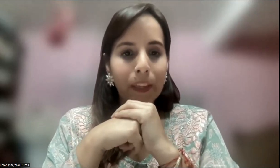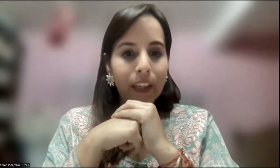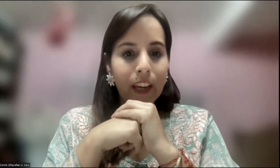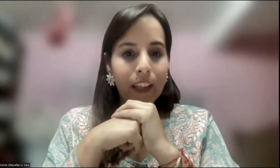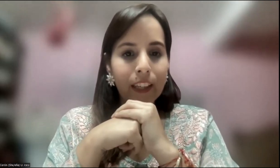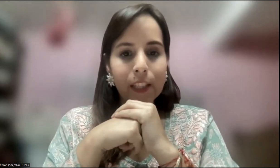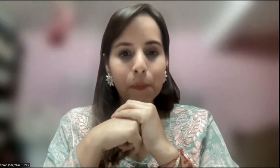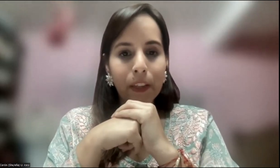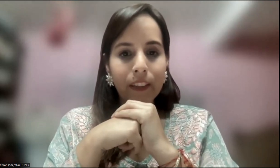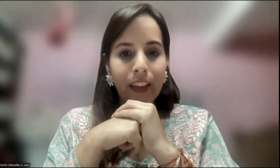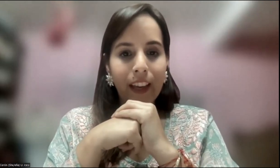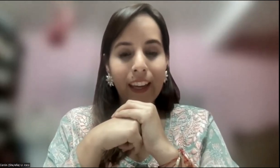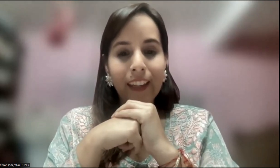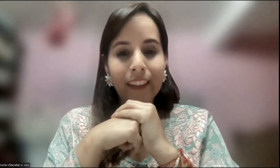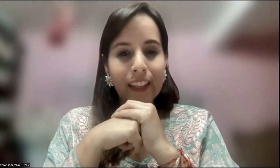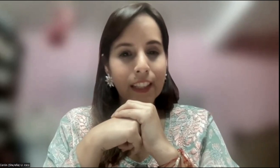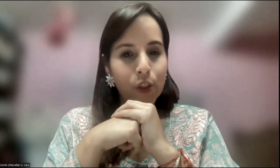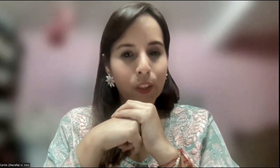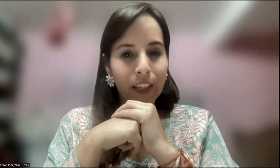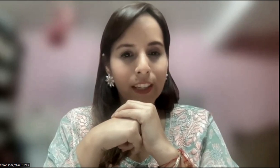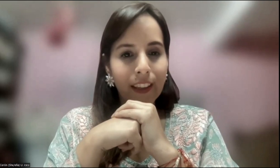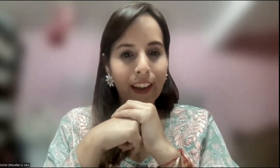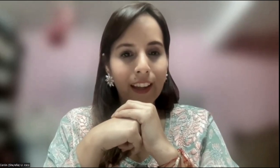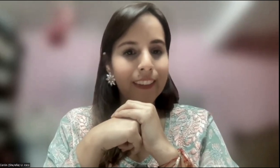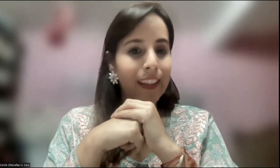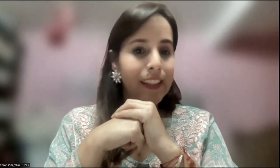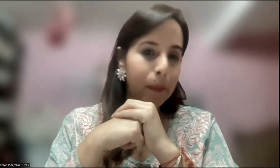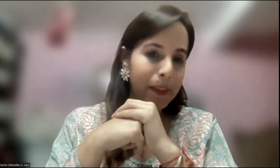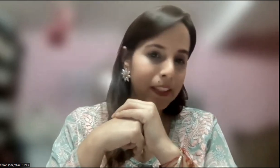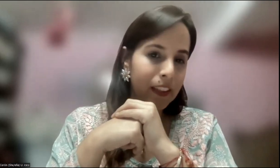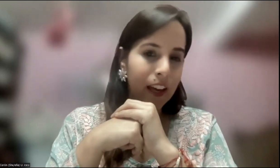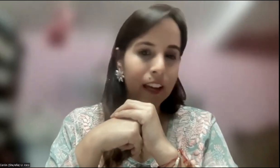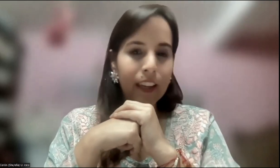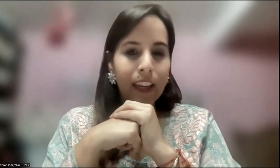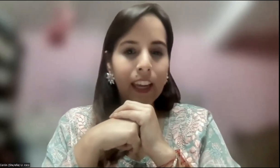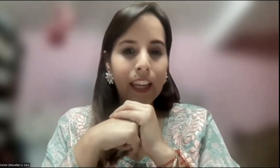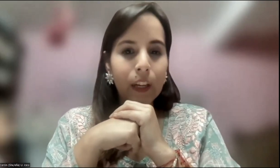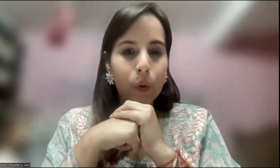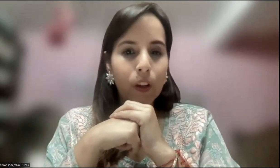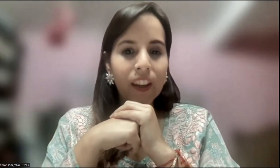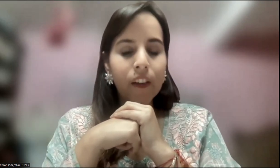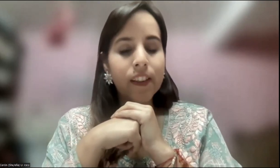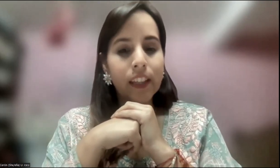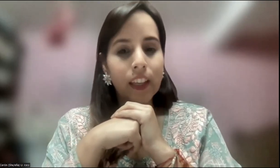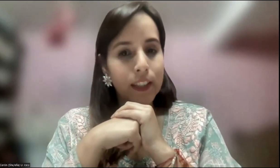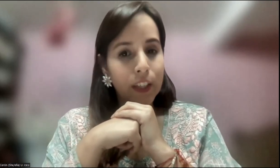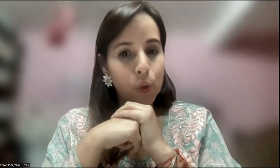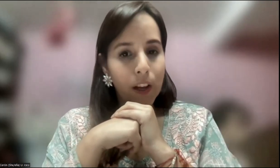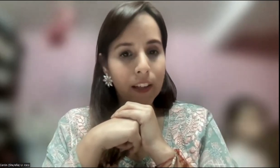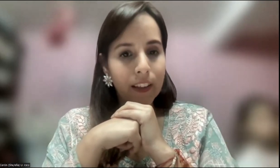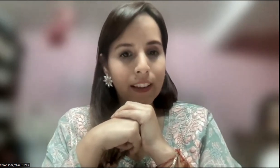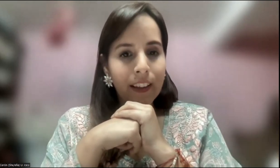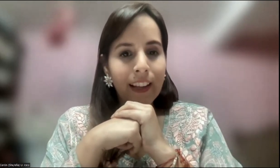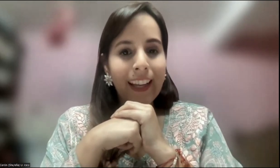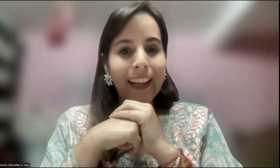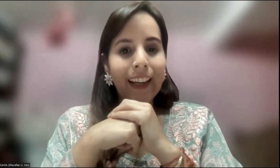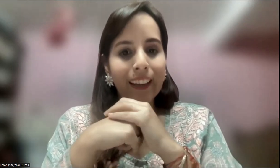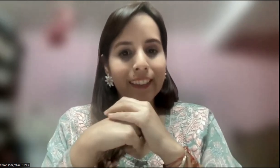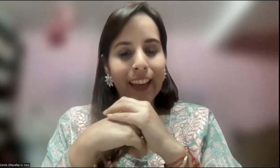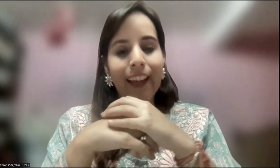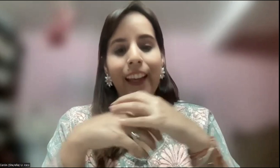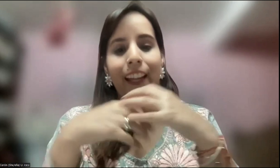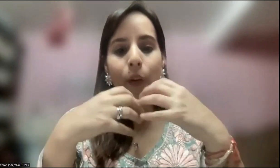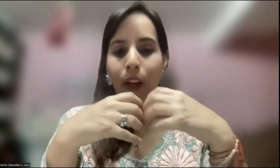latinoamericana y experta interseccionalidad entre discapacidad género y diversidad sexual le